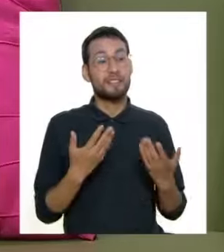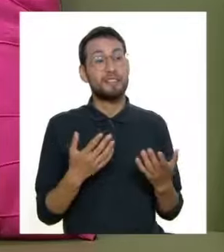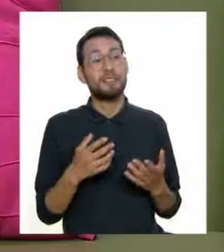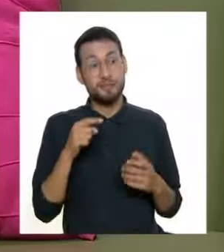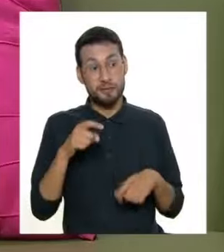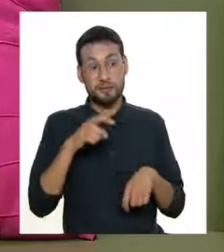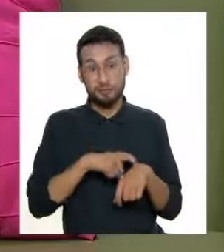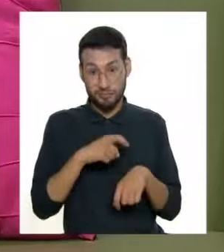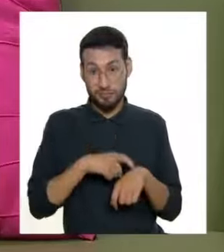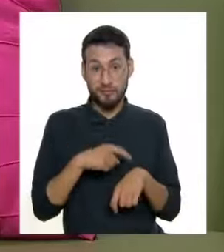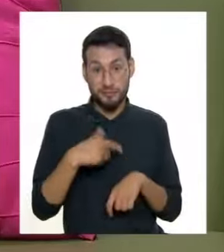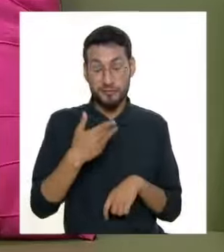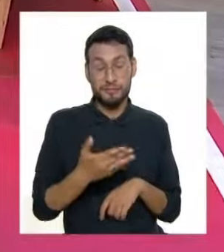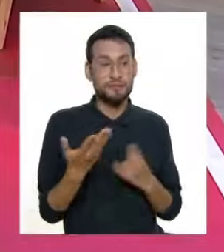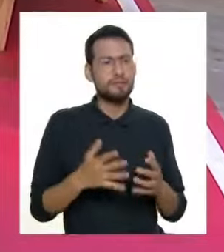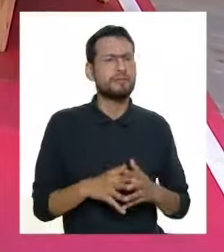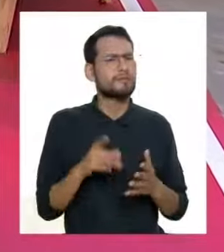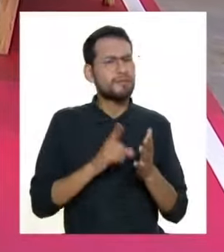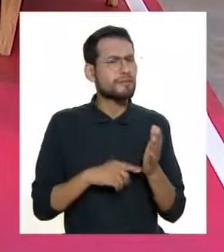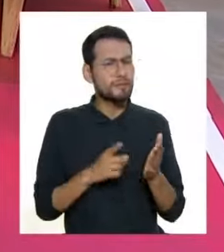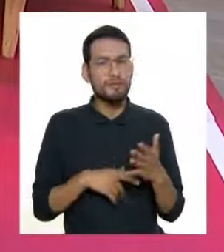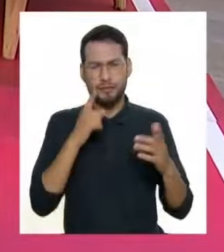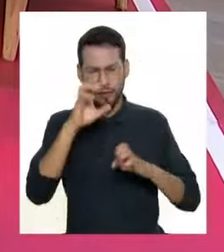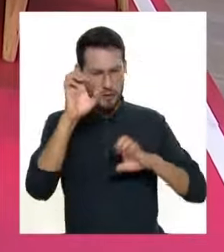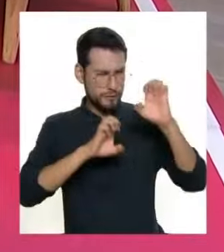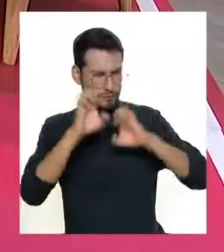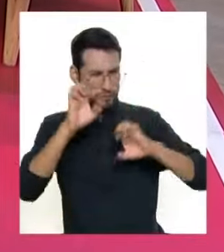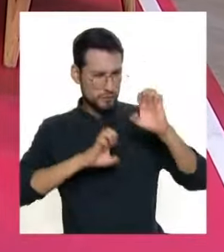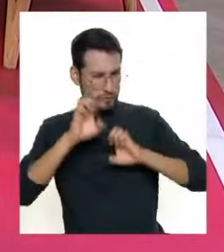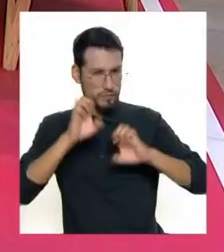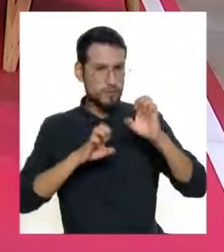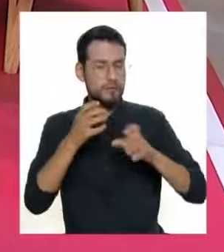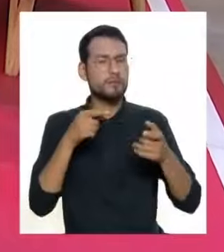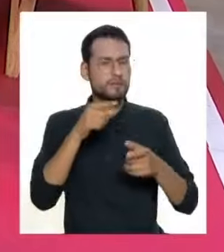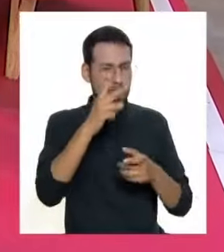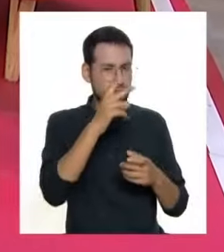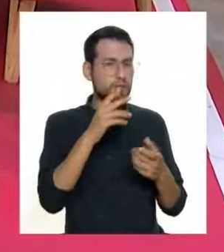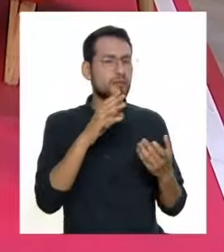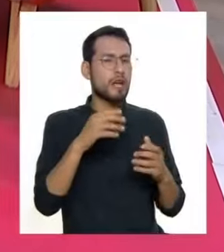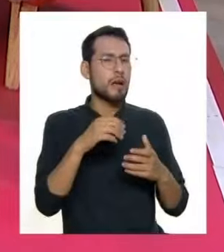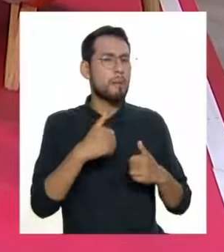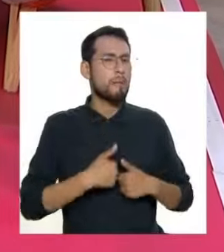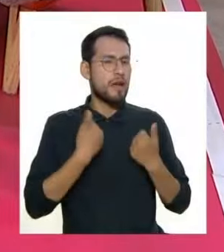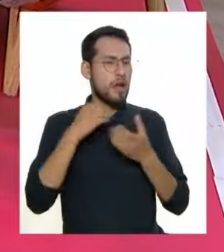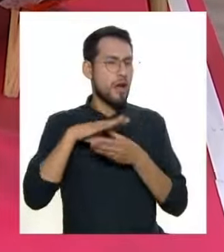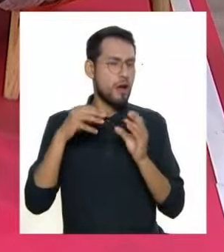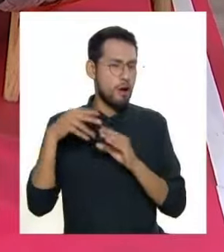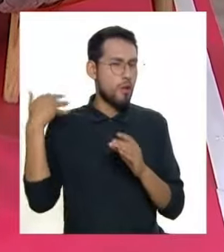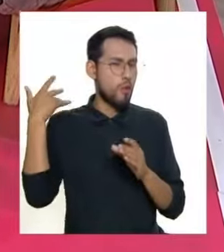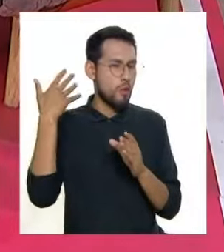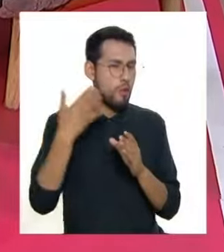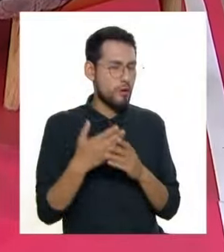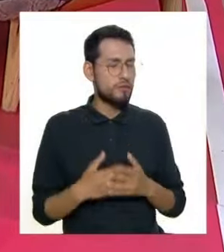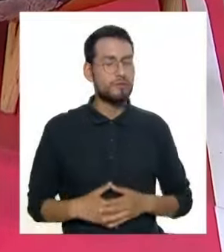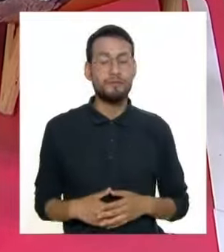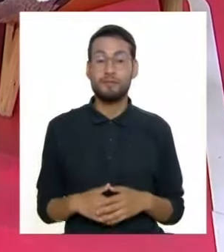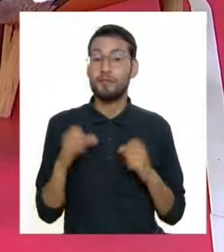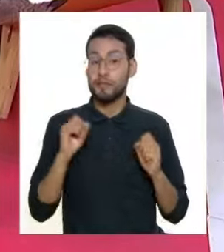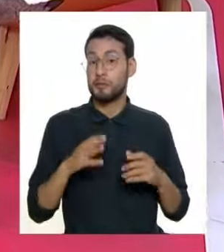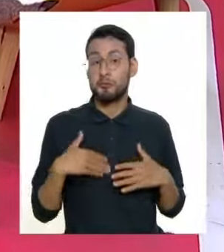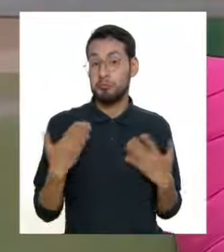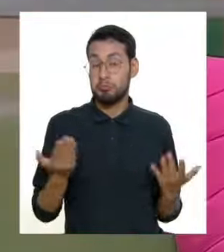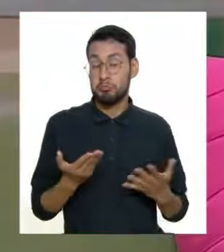en el tiempo, y es en base a una evaluación que tú haces de la historia de tu vida, ¿no? Podemos también hablar